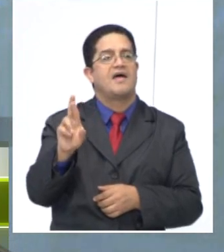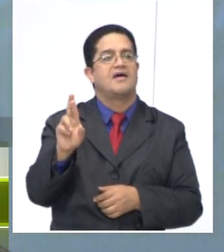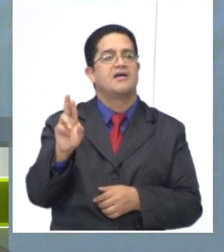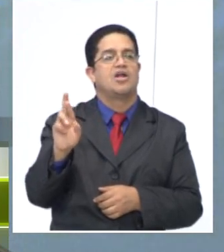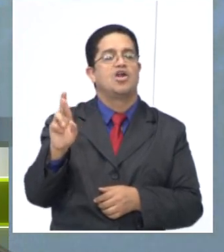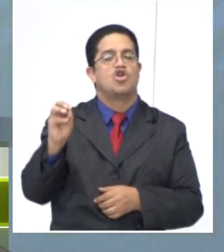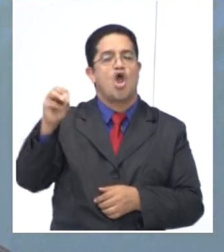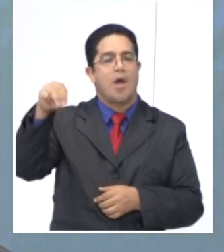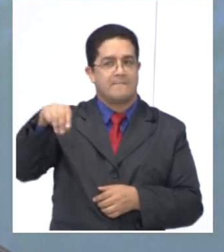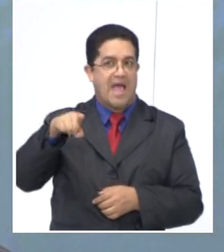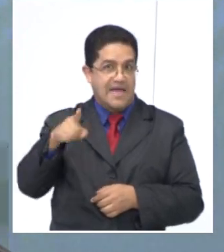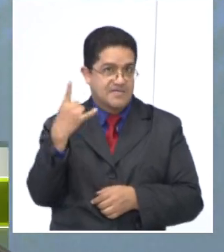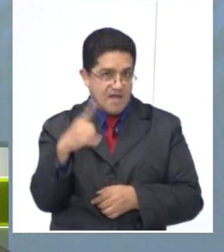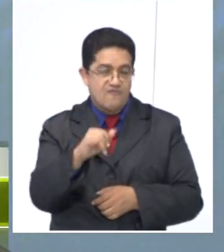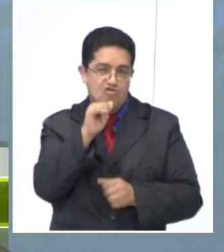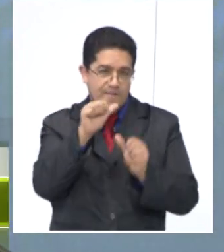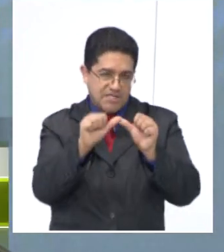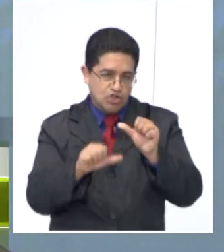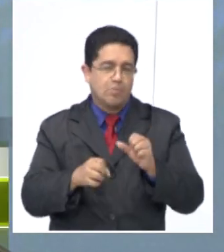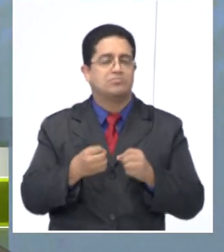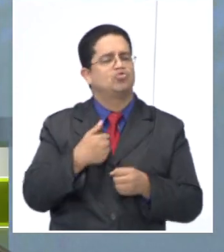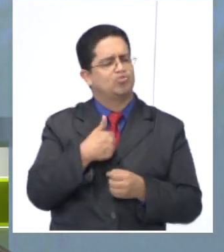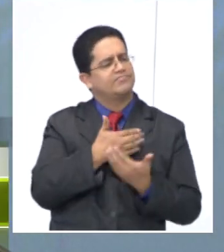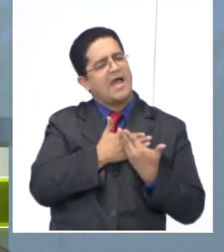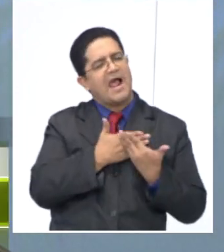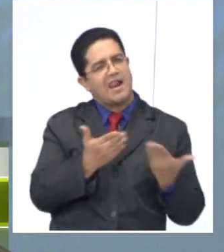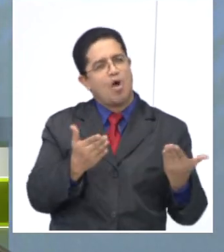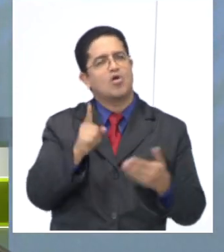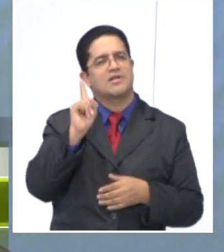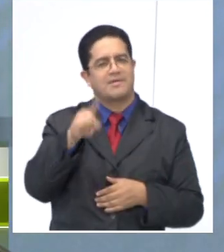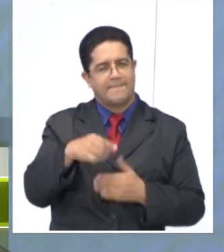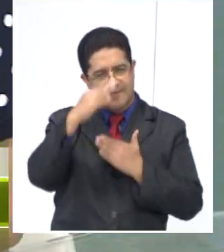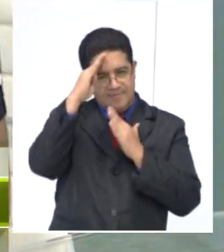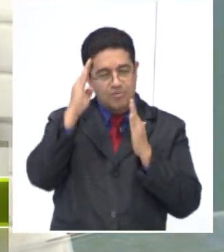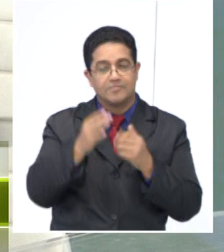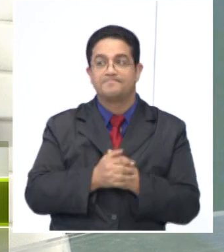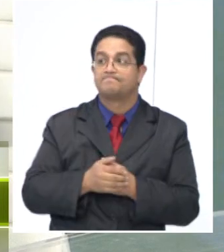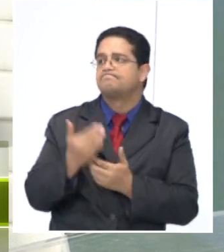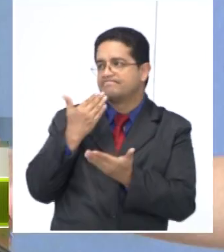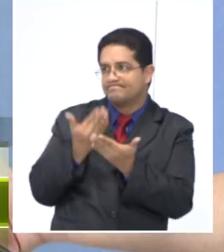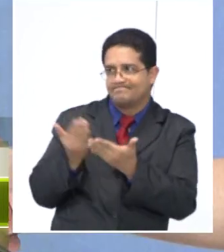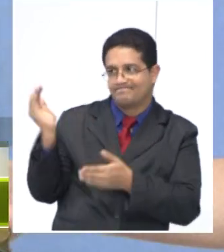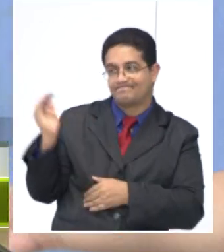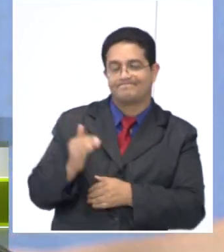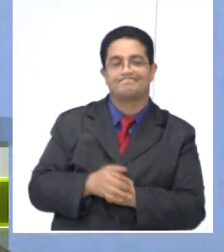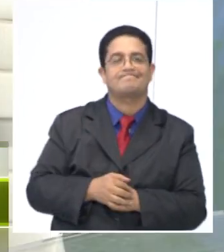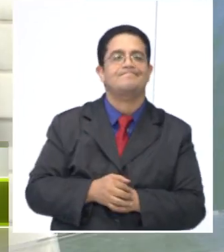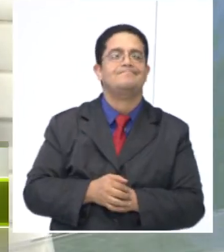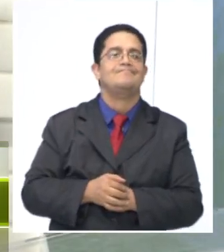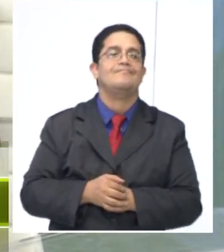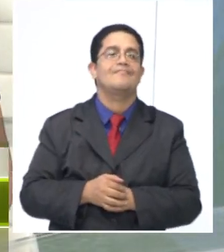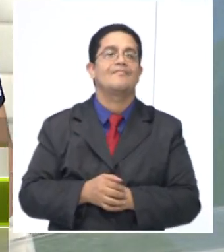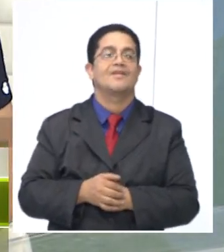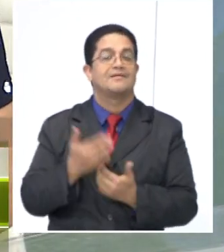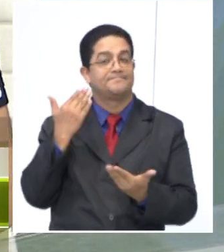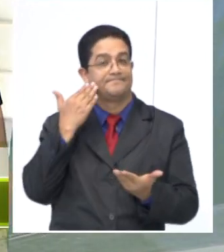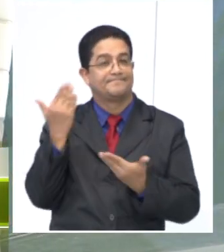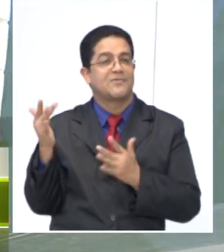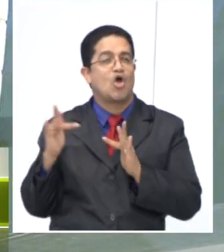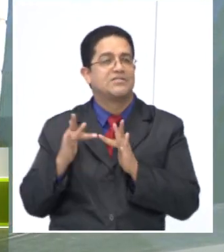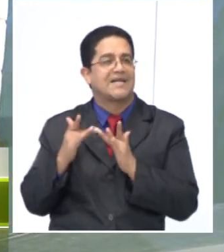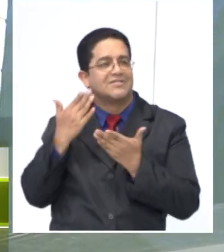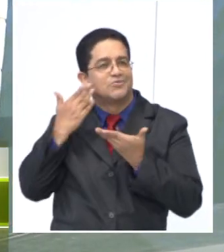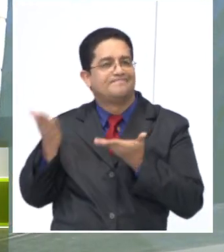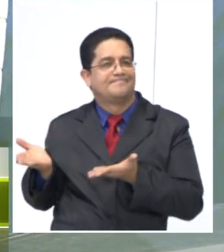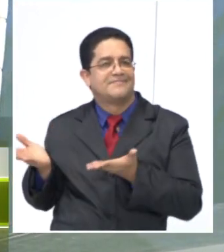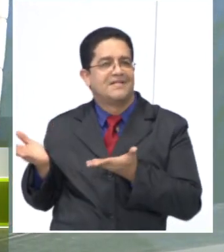tener contenido médico para todos y voy a estar siempre a la orden, dispuesto a responder todas sus dudas. Gracias por acompañarnos. Gracias a ti, Daniel. En pantalla, las redes sociales de